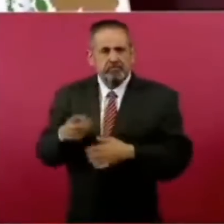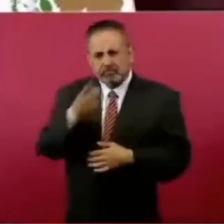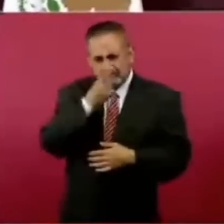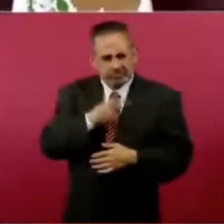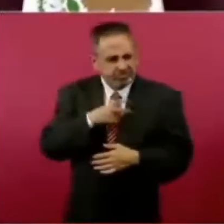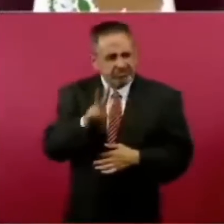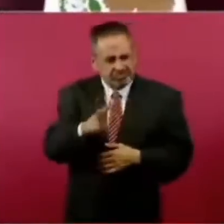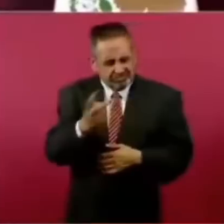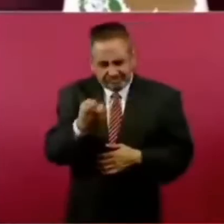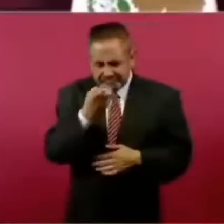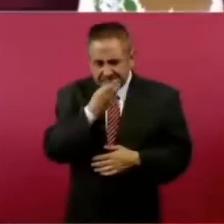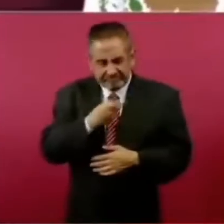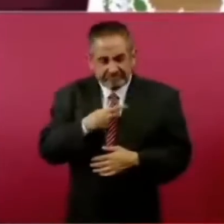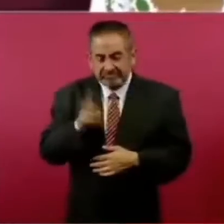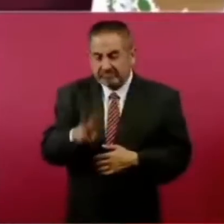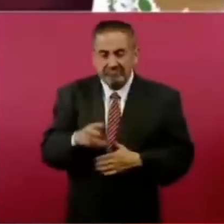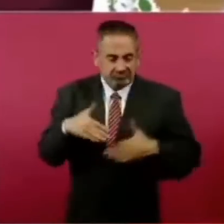eso,